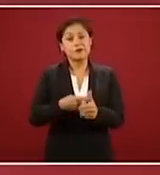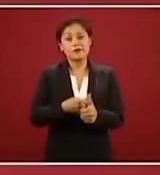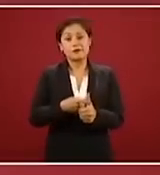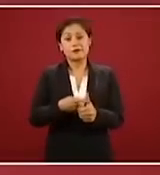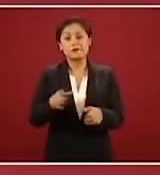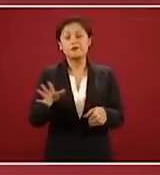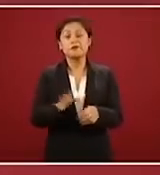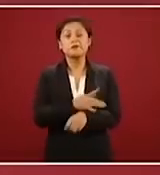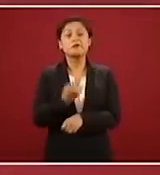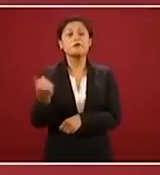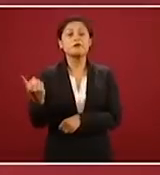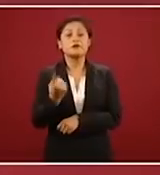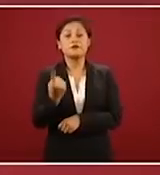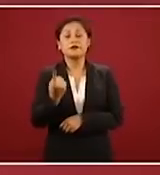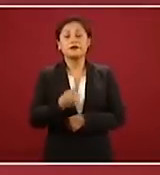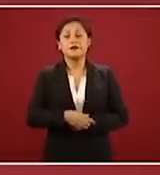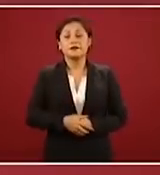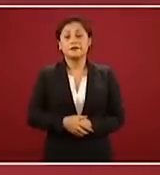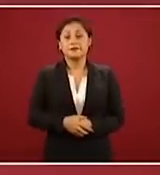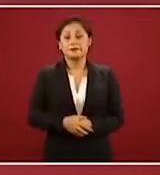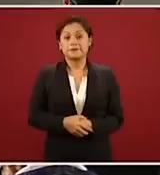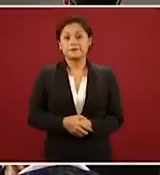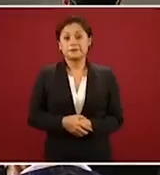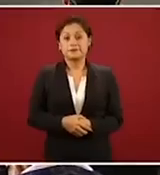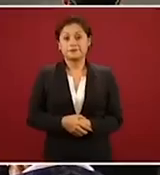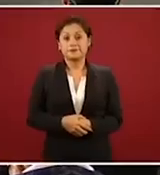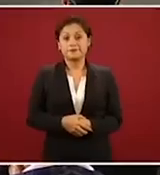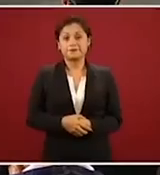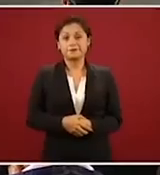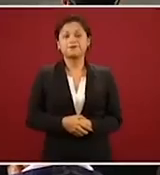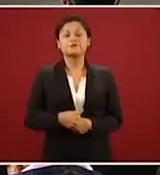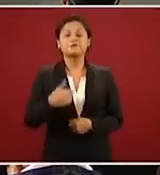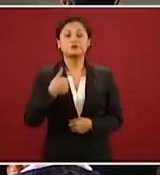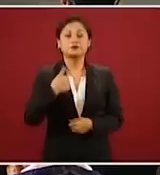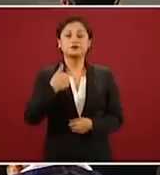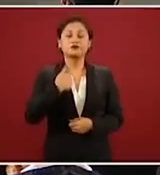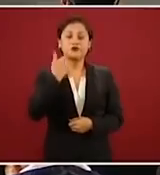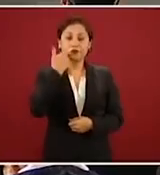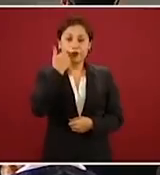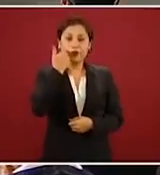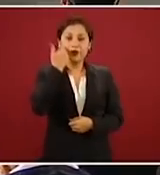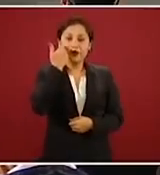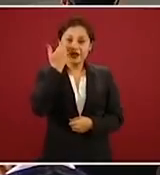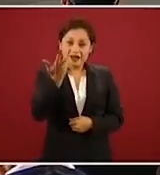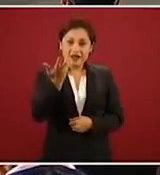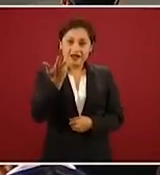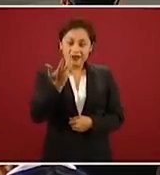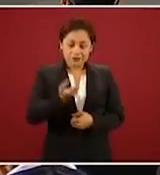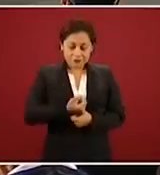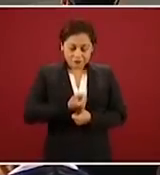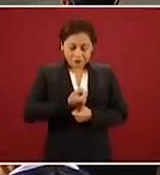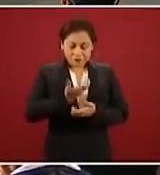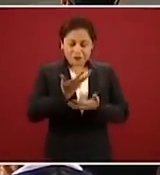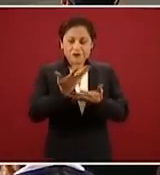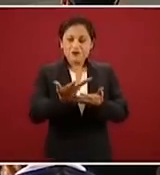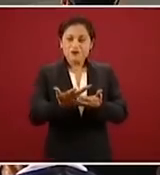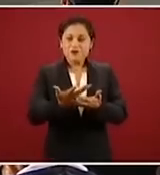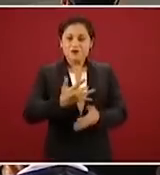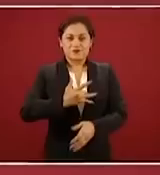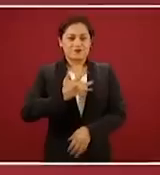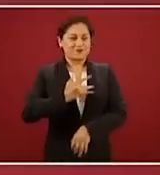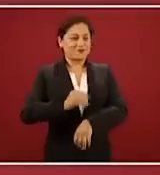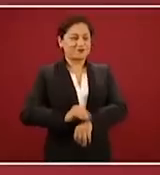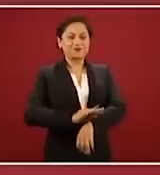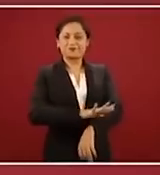es el deseo de compartir la emoción,